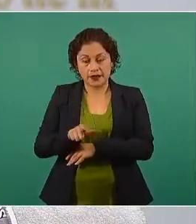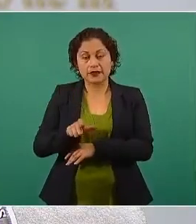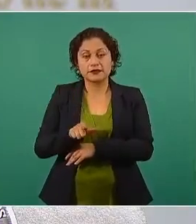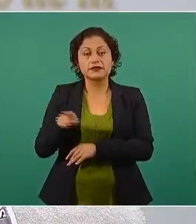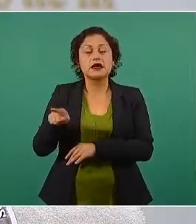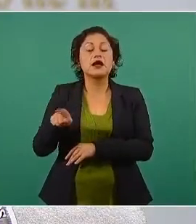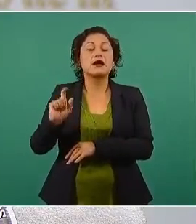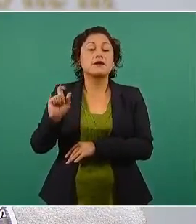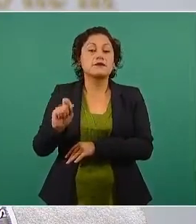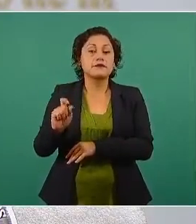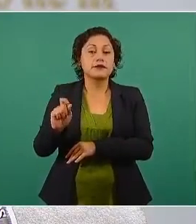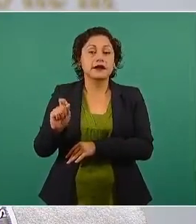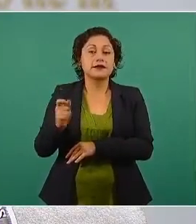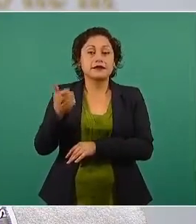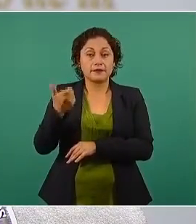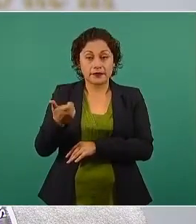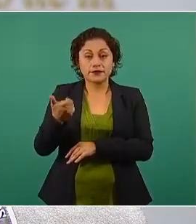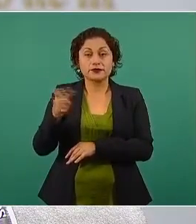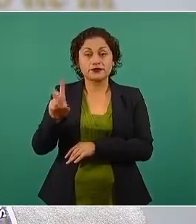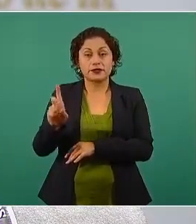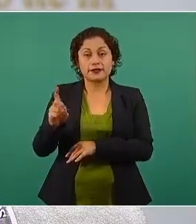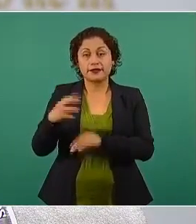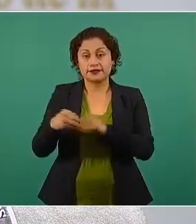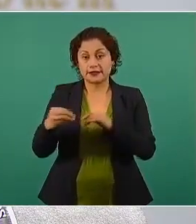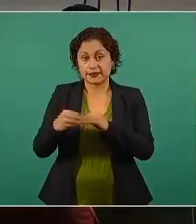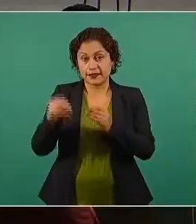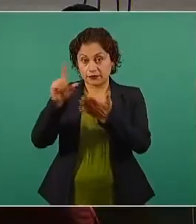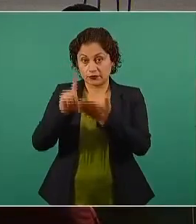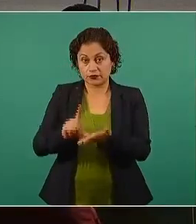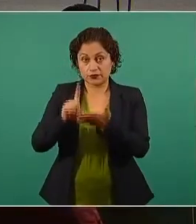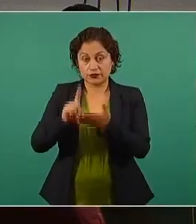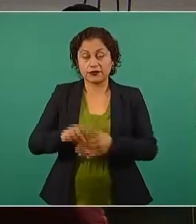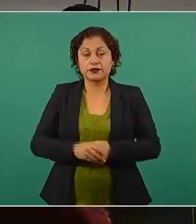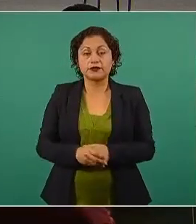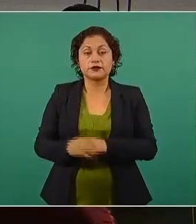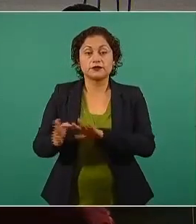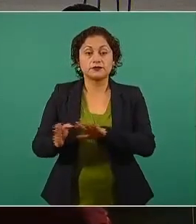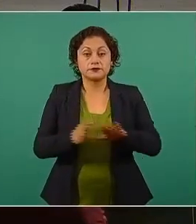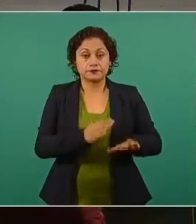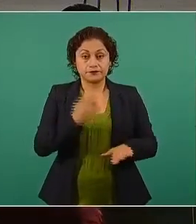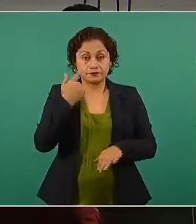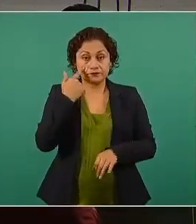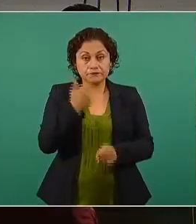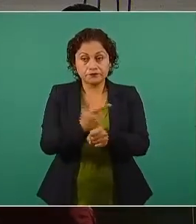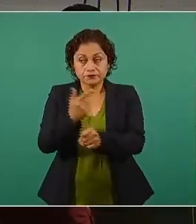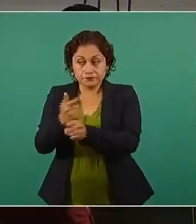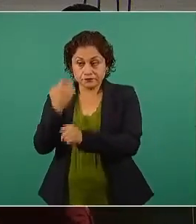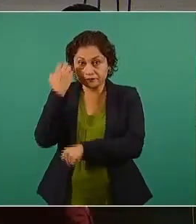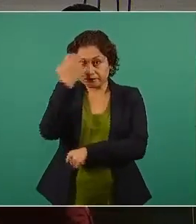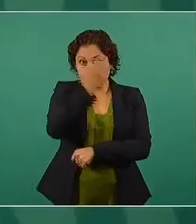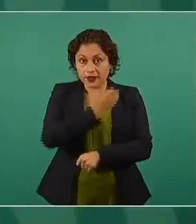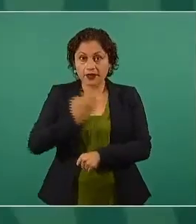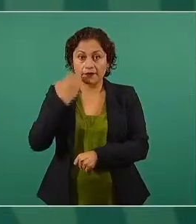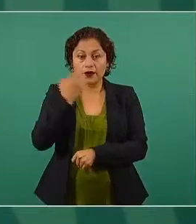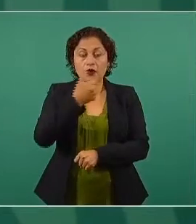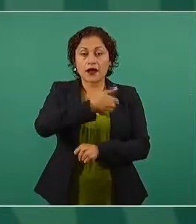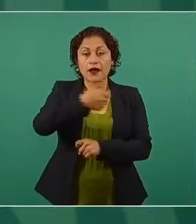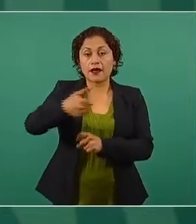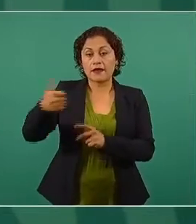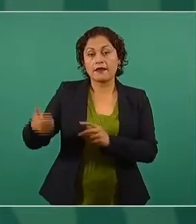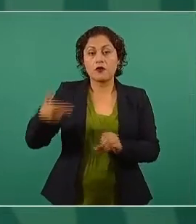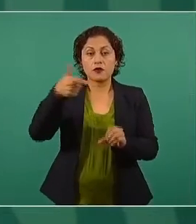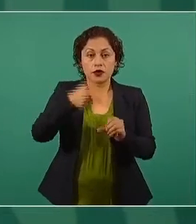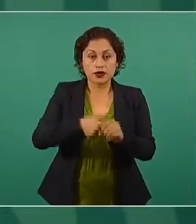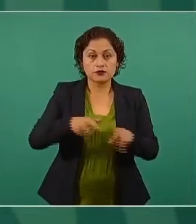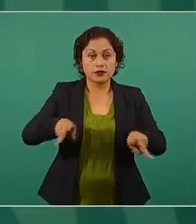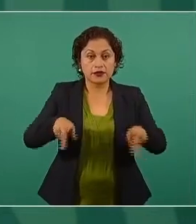20 pesos con 30 centavos por litro. En las acciones de verificación a las estaciones de servicio de gasolina y